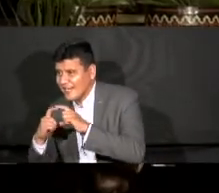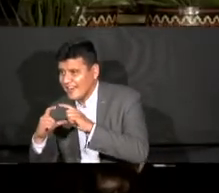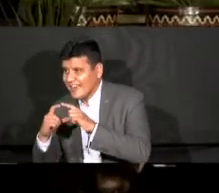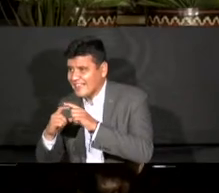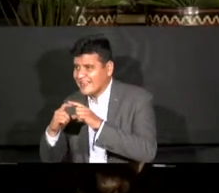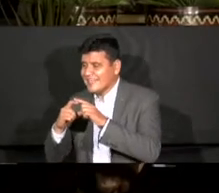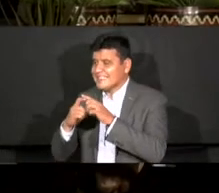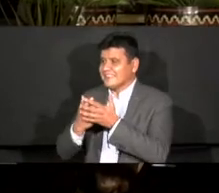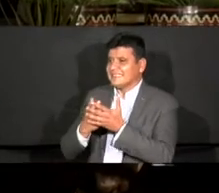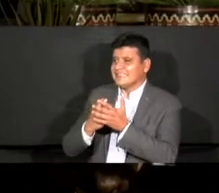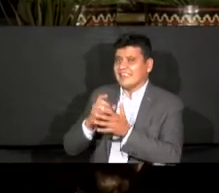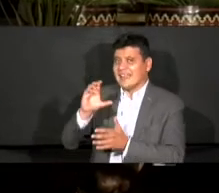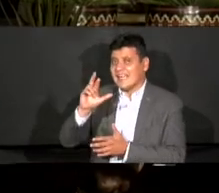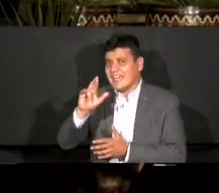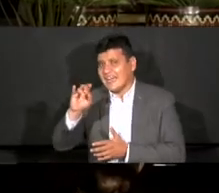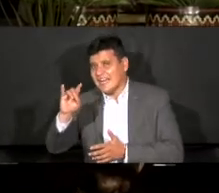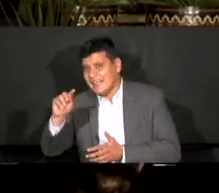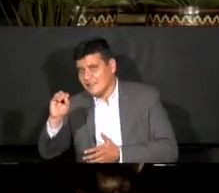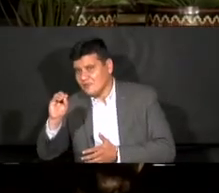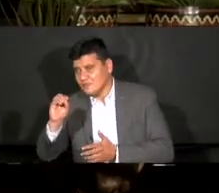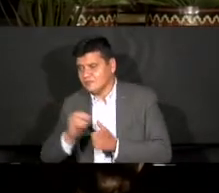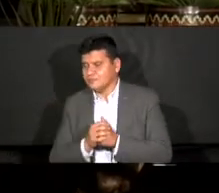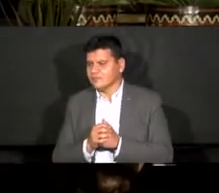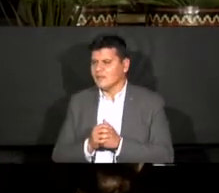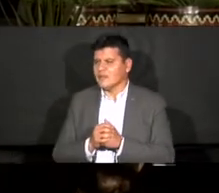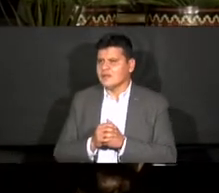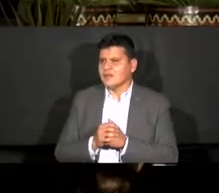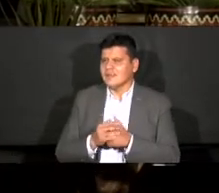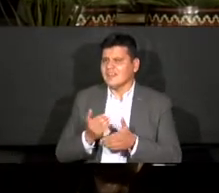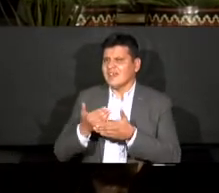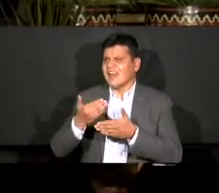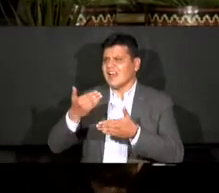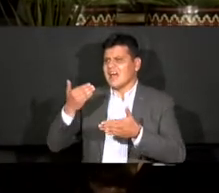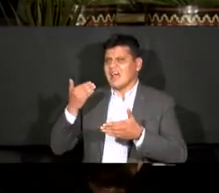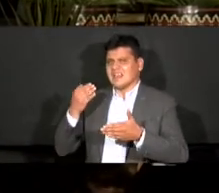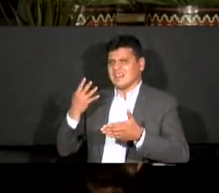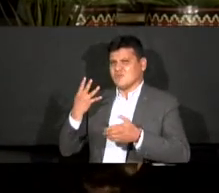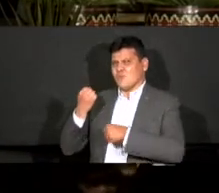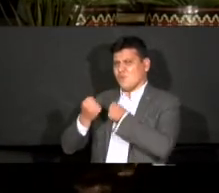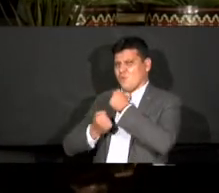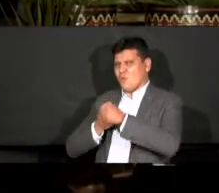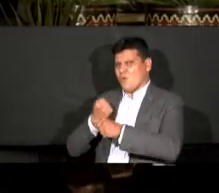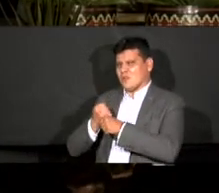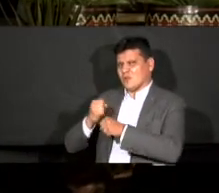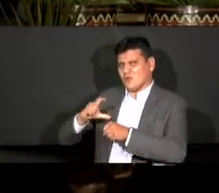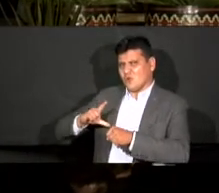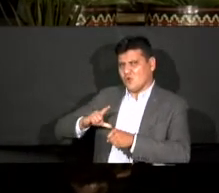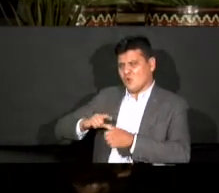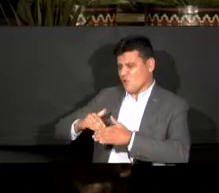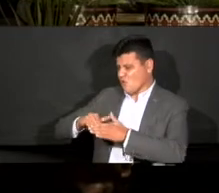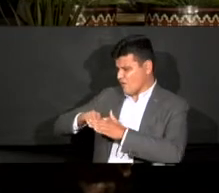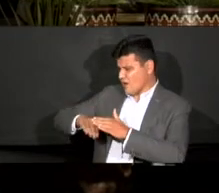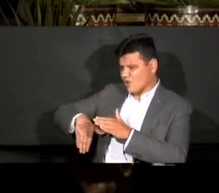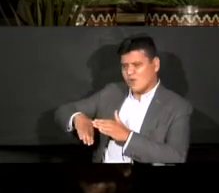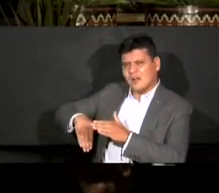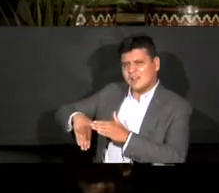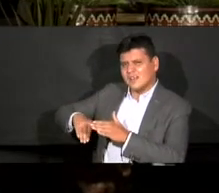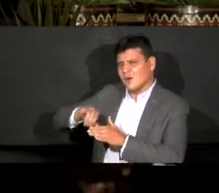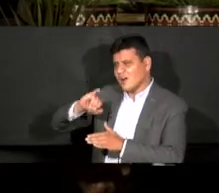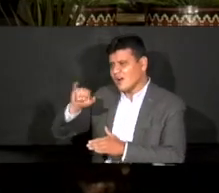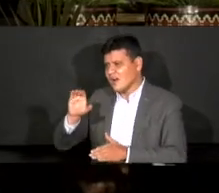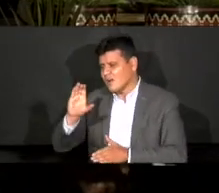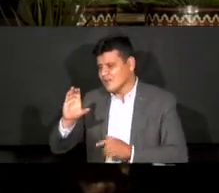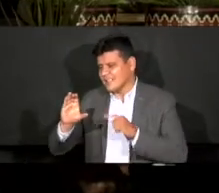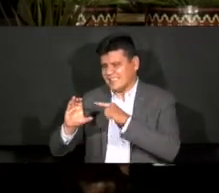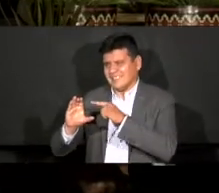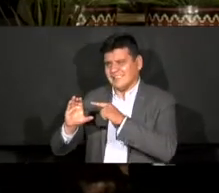números hablan por sí solos. En los primeros 4 años de su administración, los pasivos totales de la entidad